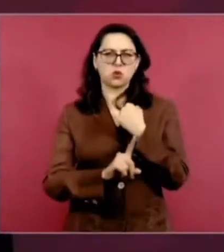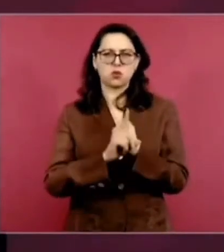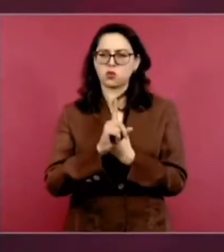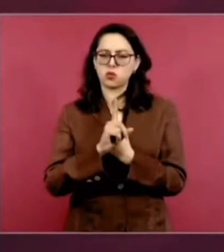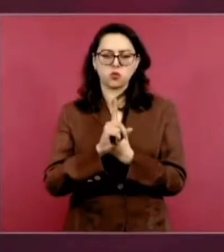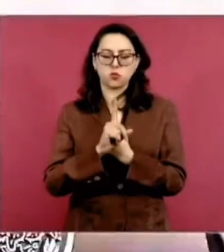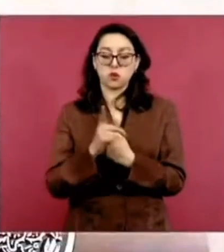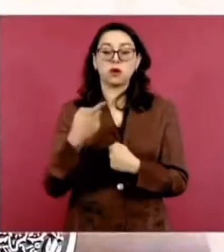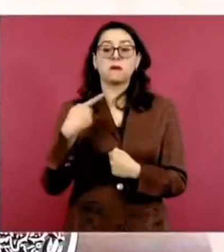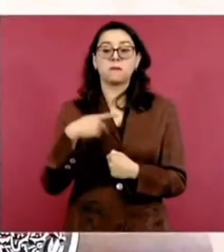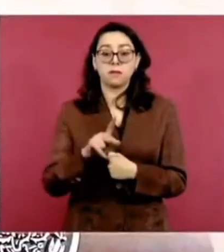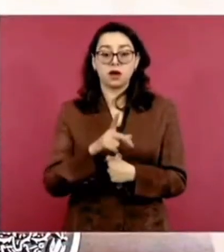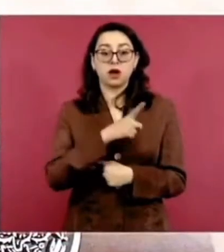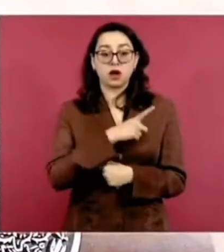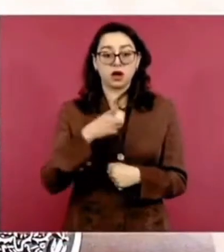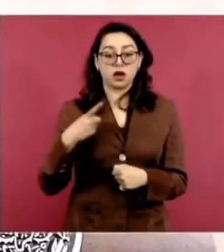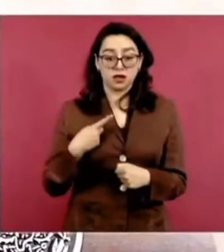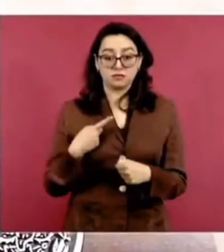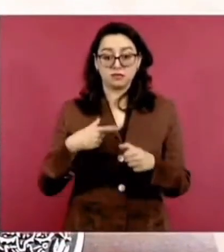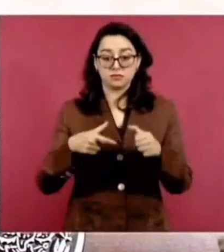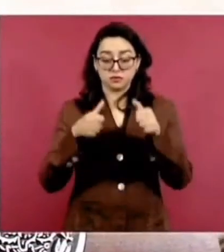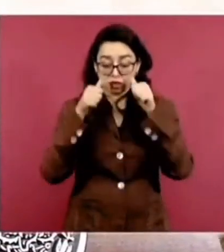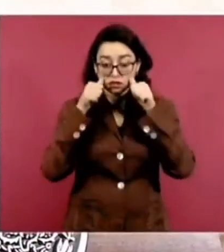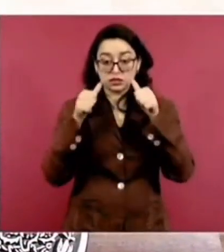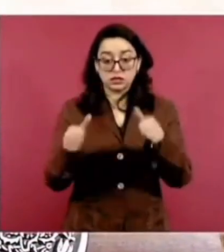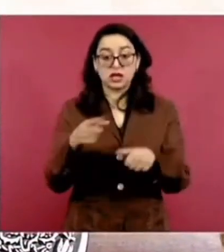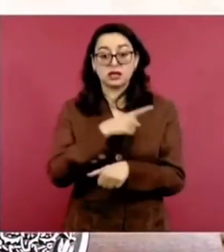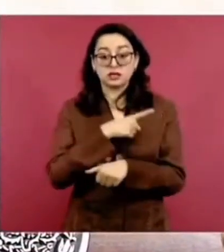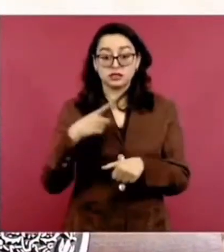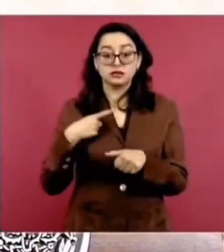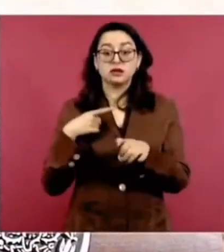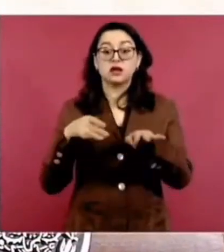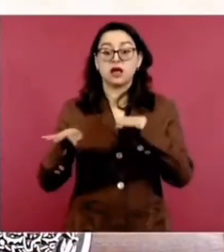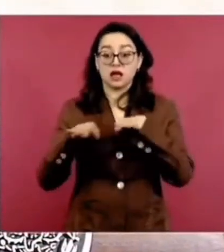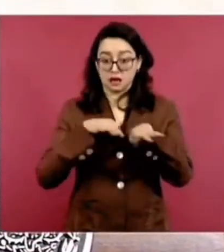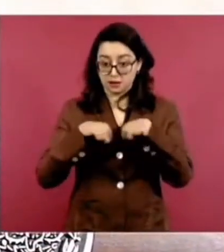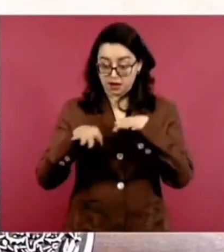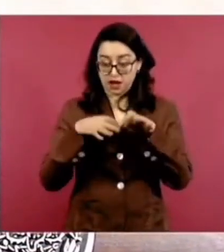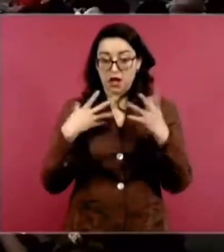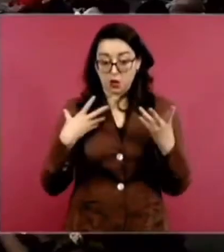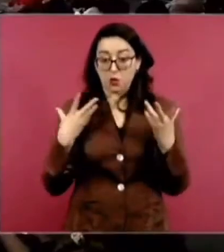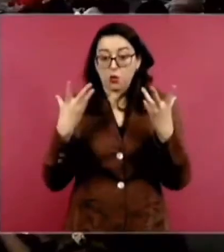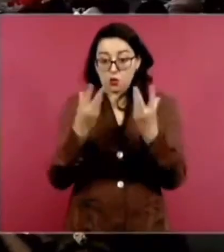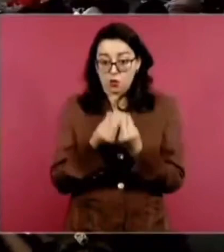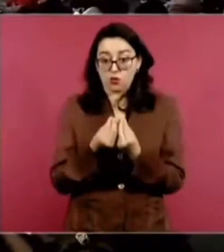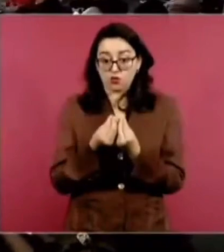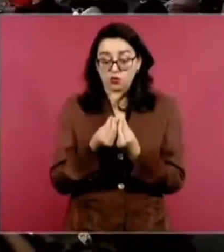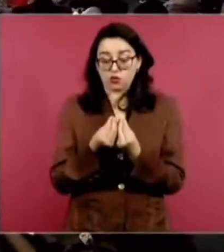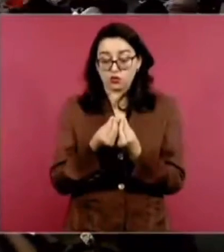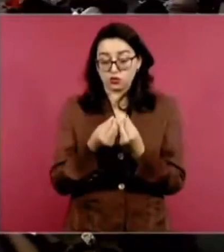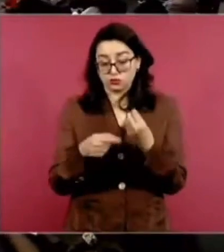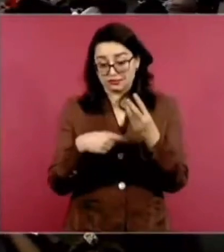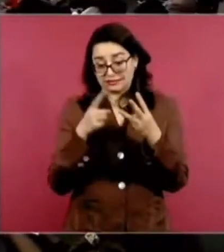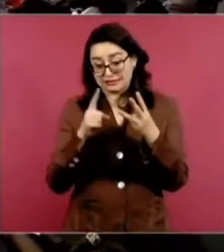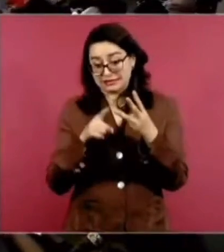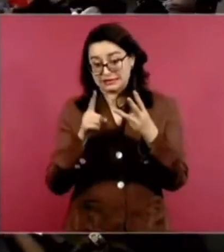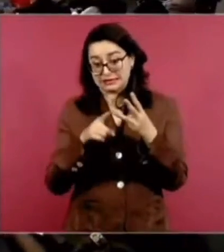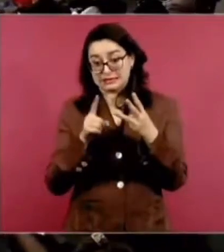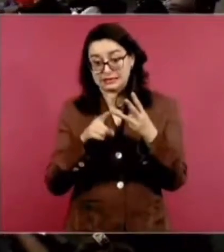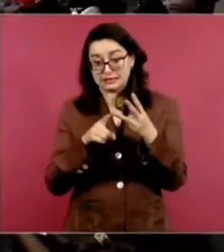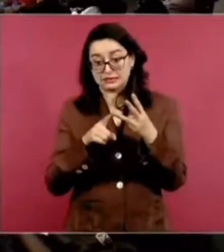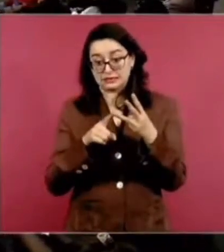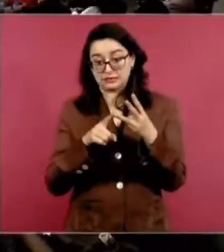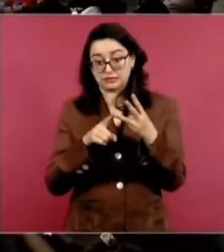estar trabajando como lo hemos venido haciendo en forma coordinada, el que